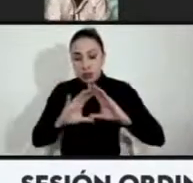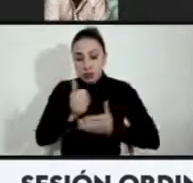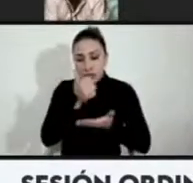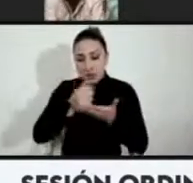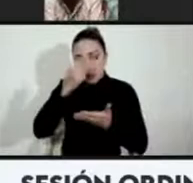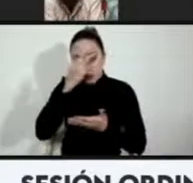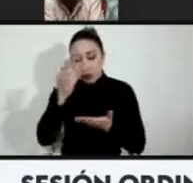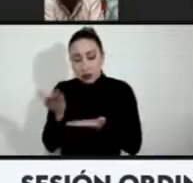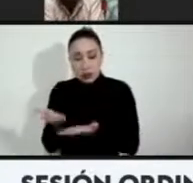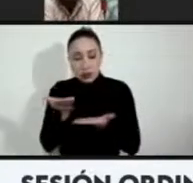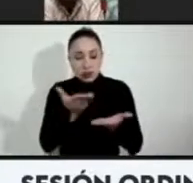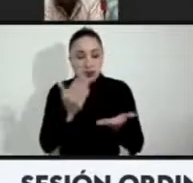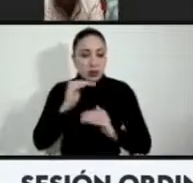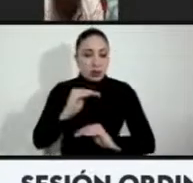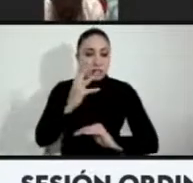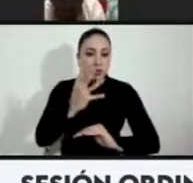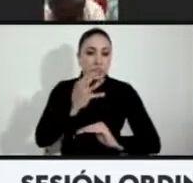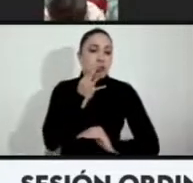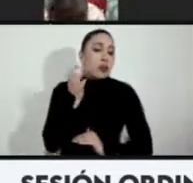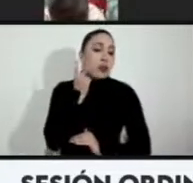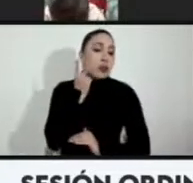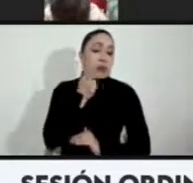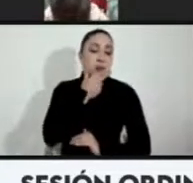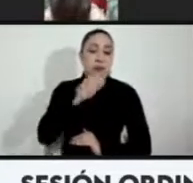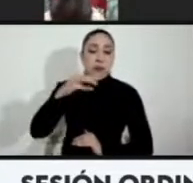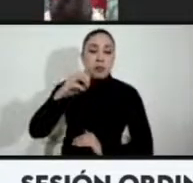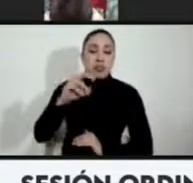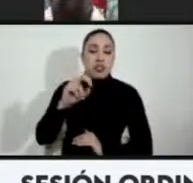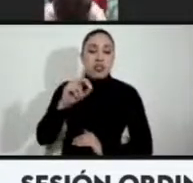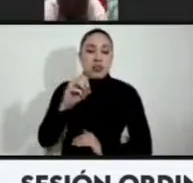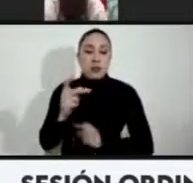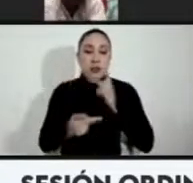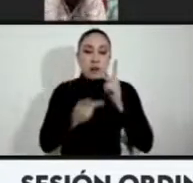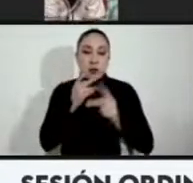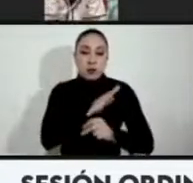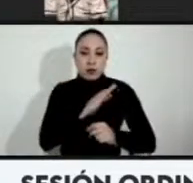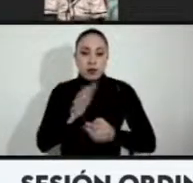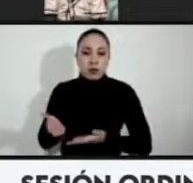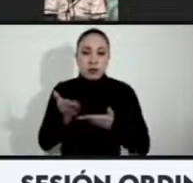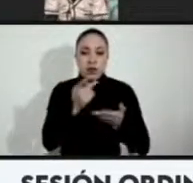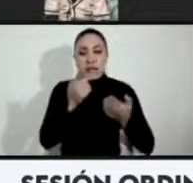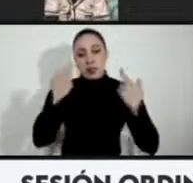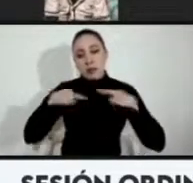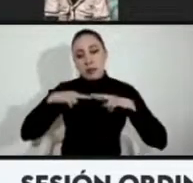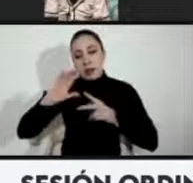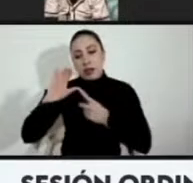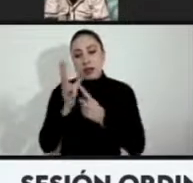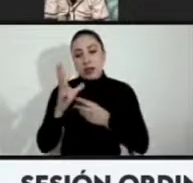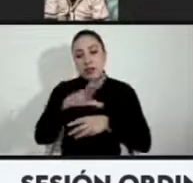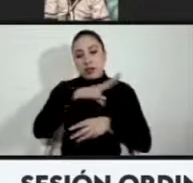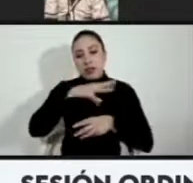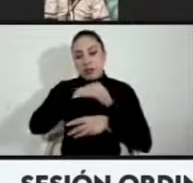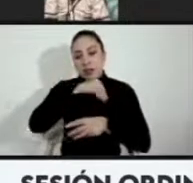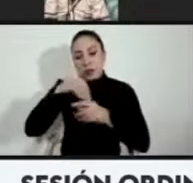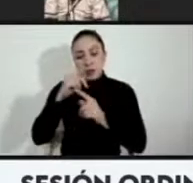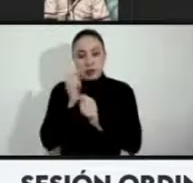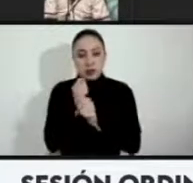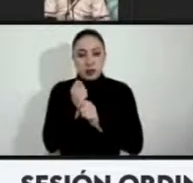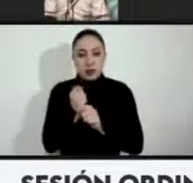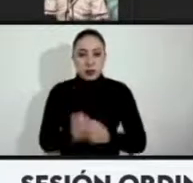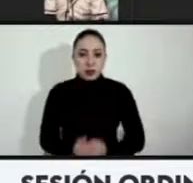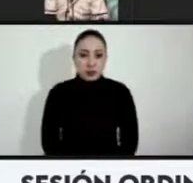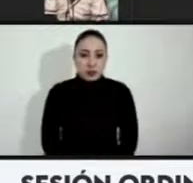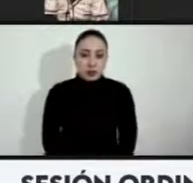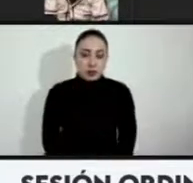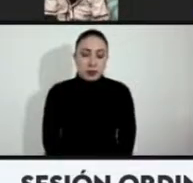por 5 minutos al diputado Miguel Ángel Mazado Escartín, a nombre de la Comisión de Movilidad Sustentable. Adelante, diputado. Con